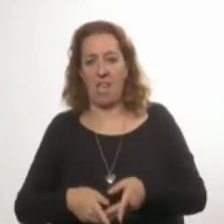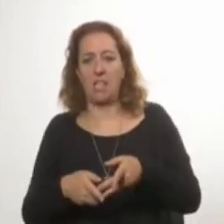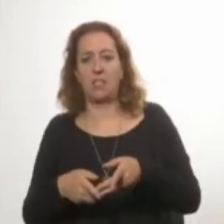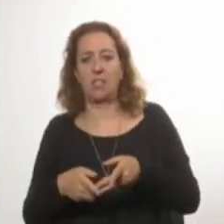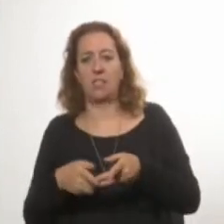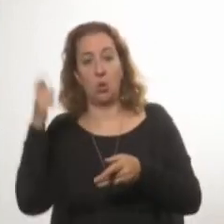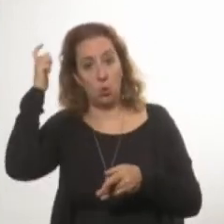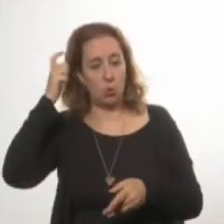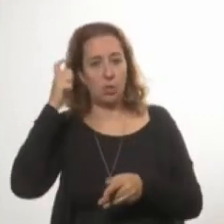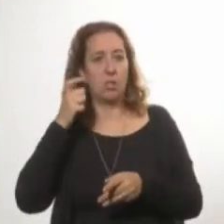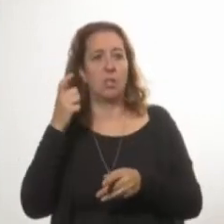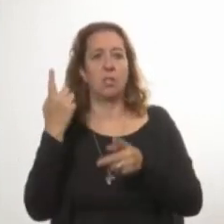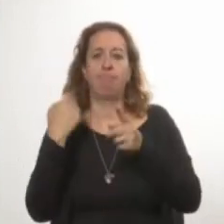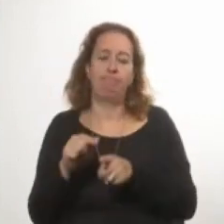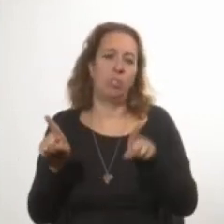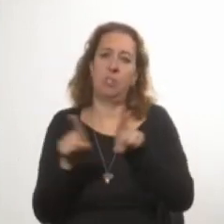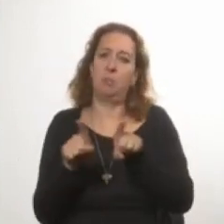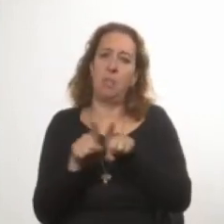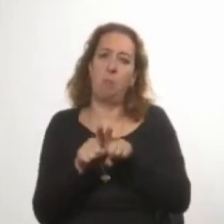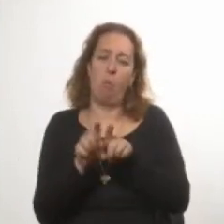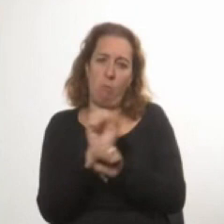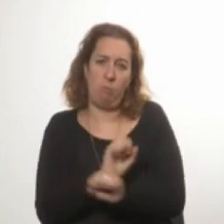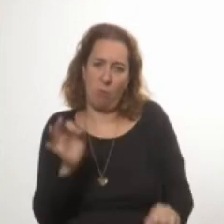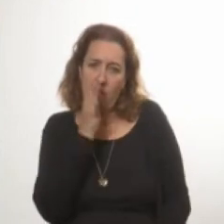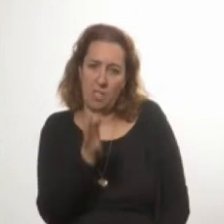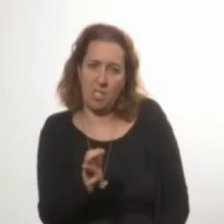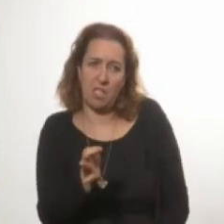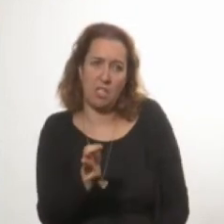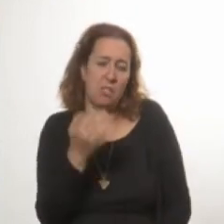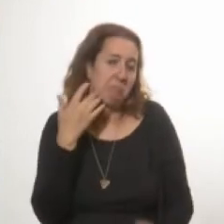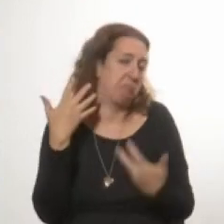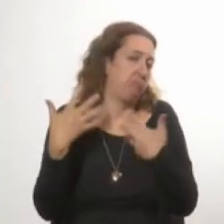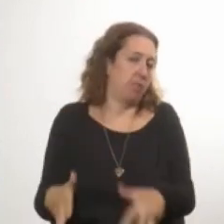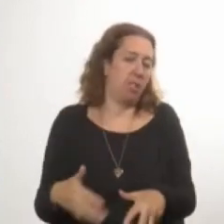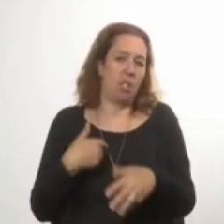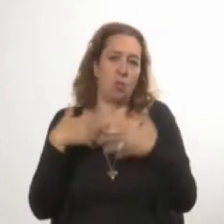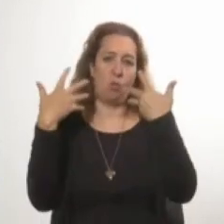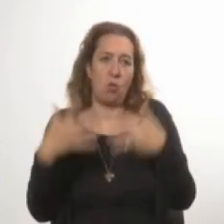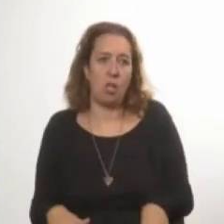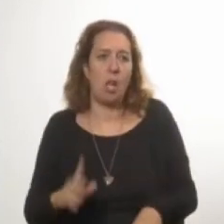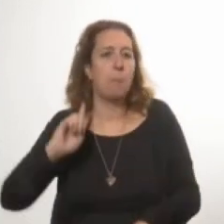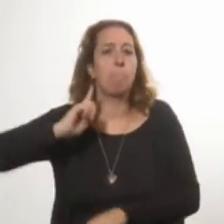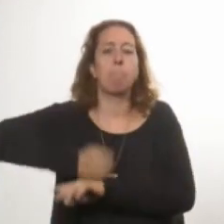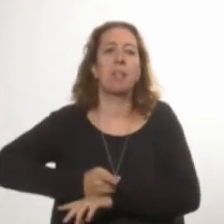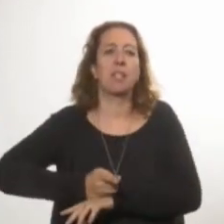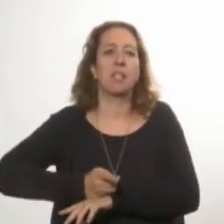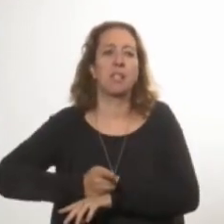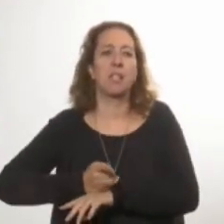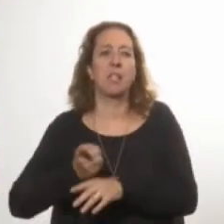hoy puedo decir con la misma sinceridad que siento rechazo por el imperialismo de la